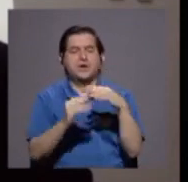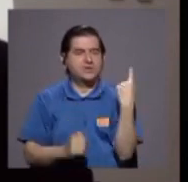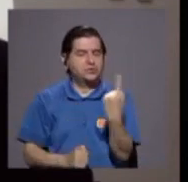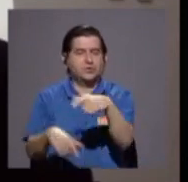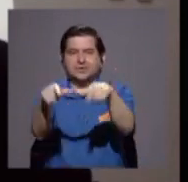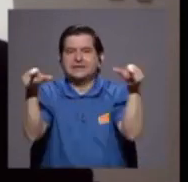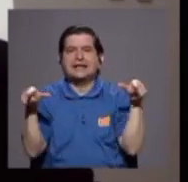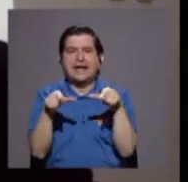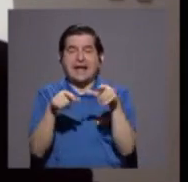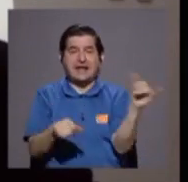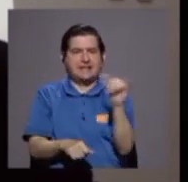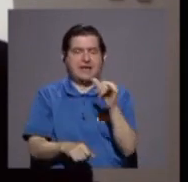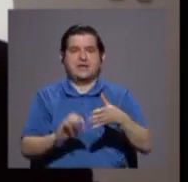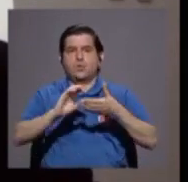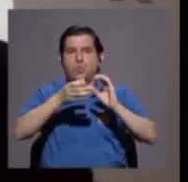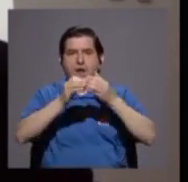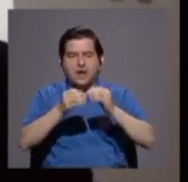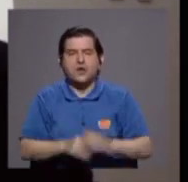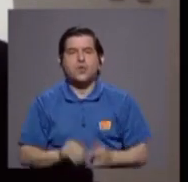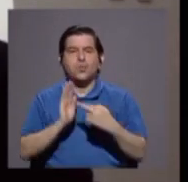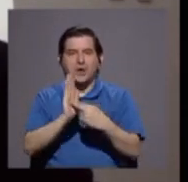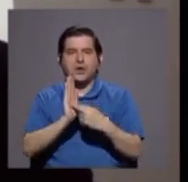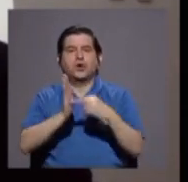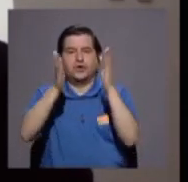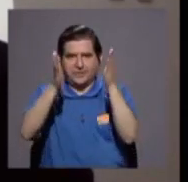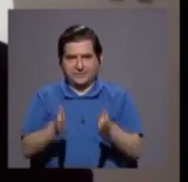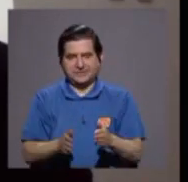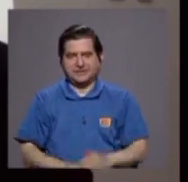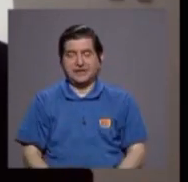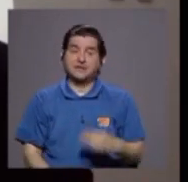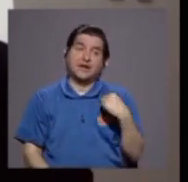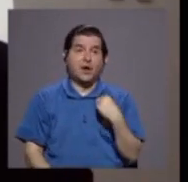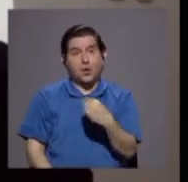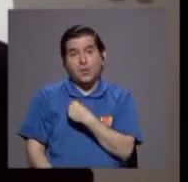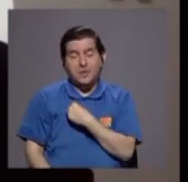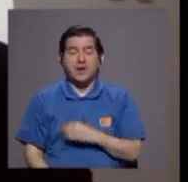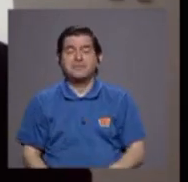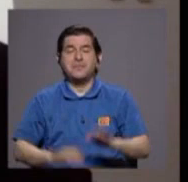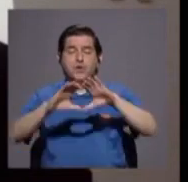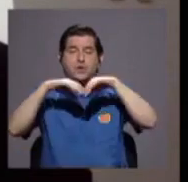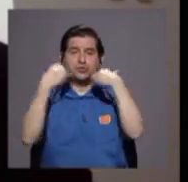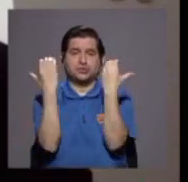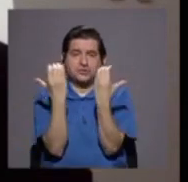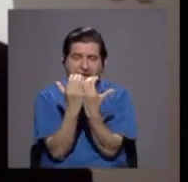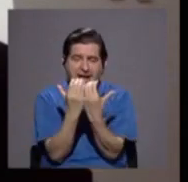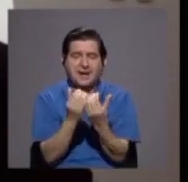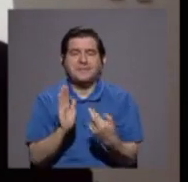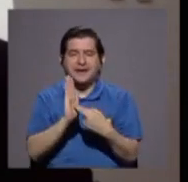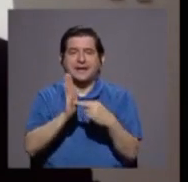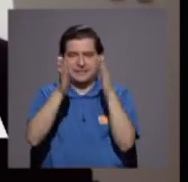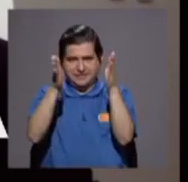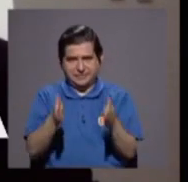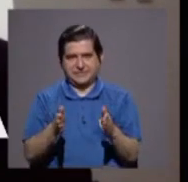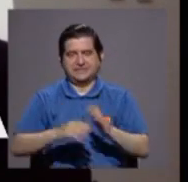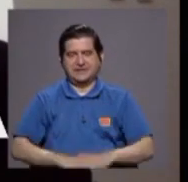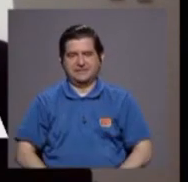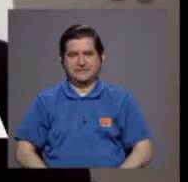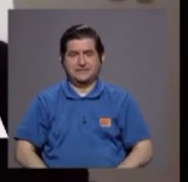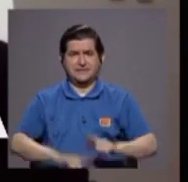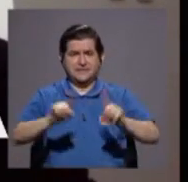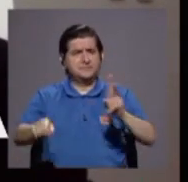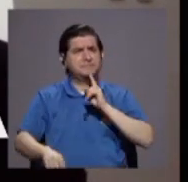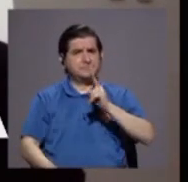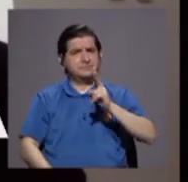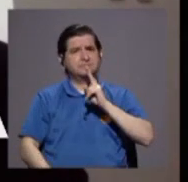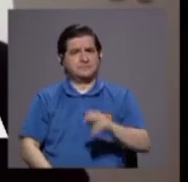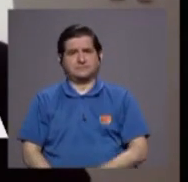estado, lo mismo que el número de representantes o de miembros de la Cámara Baja del Congreso. Pero bueno, en